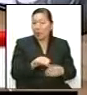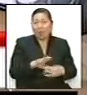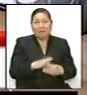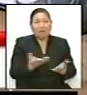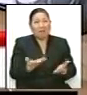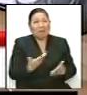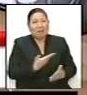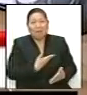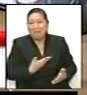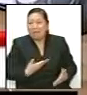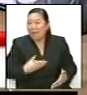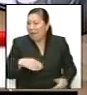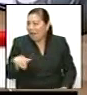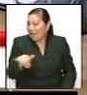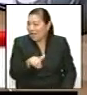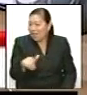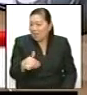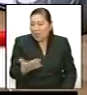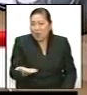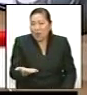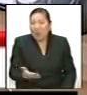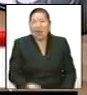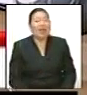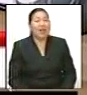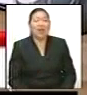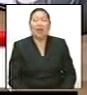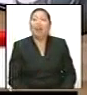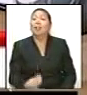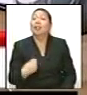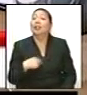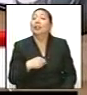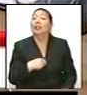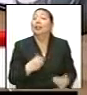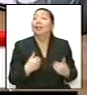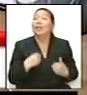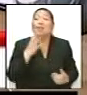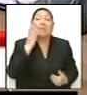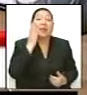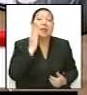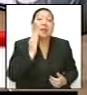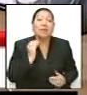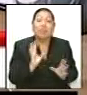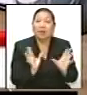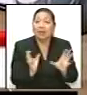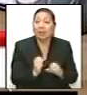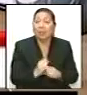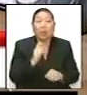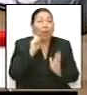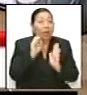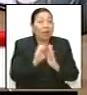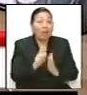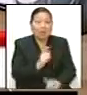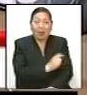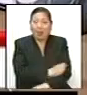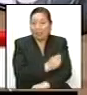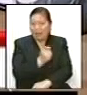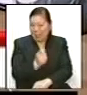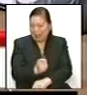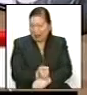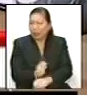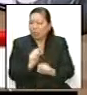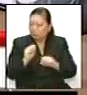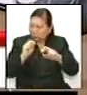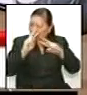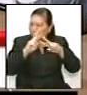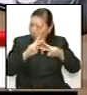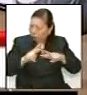del Ejecutivo. Igual forma en los gobiernos locales. Nosotros tenemos la experiencia en el caso concreto de Tacna, del cual somos representantes. Hemos